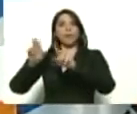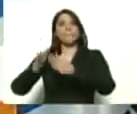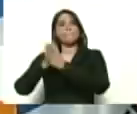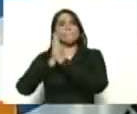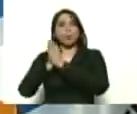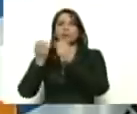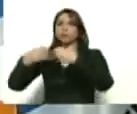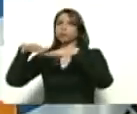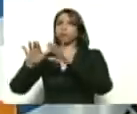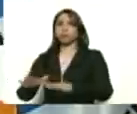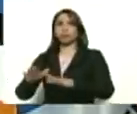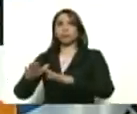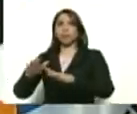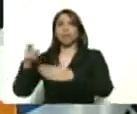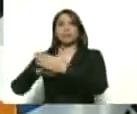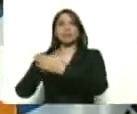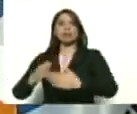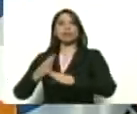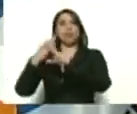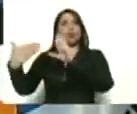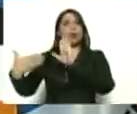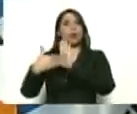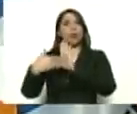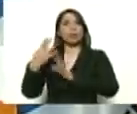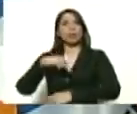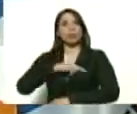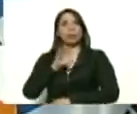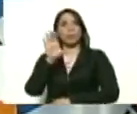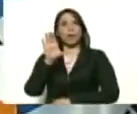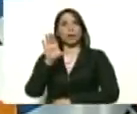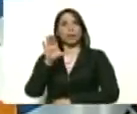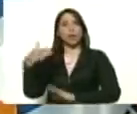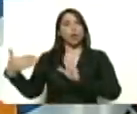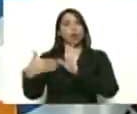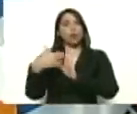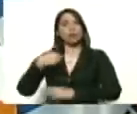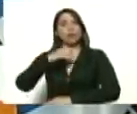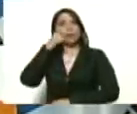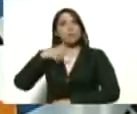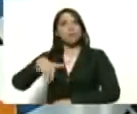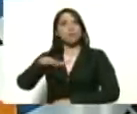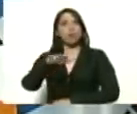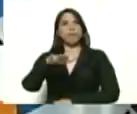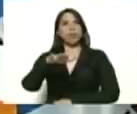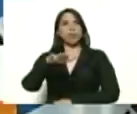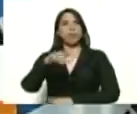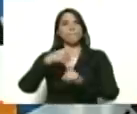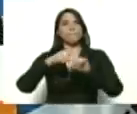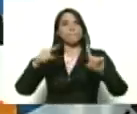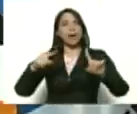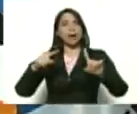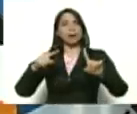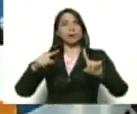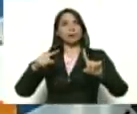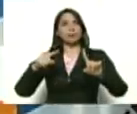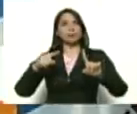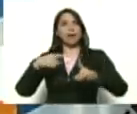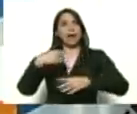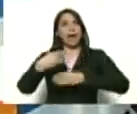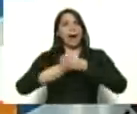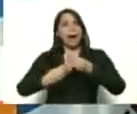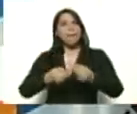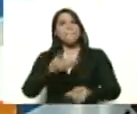sanciones en contra de nuestro país, que son sanciones contra nuestro pueblo, para tratar de hacer lo